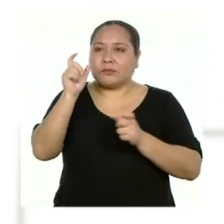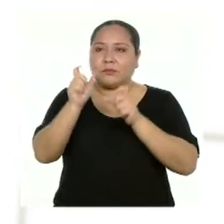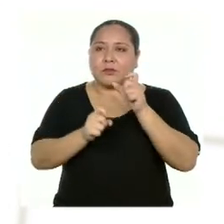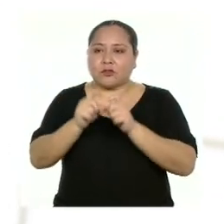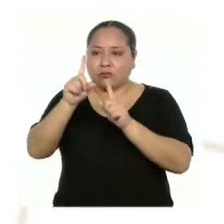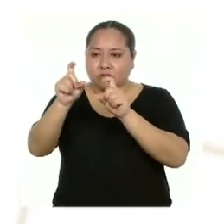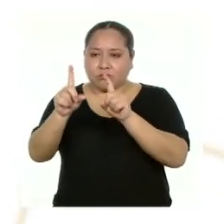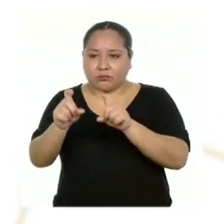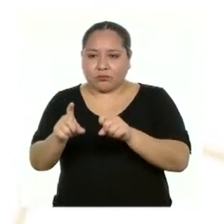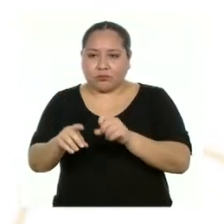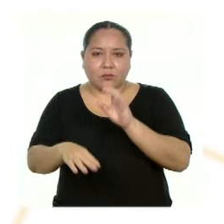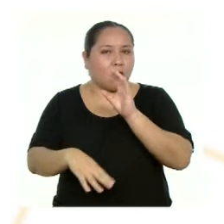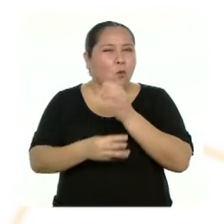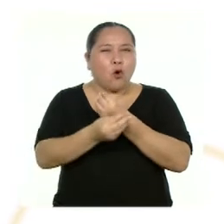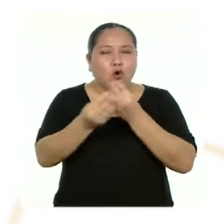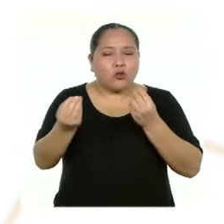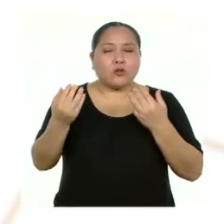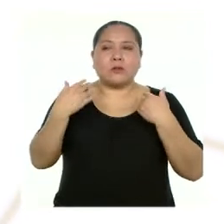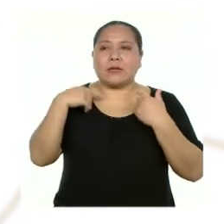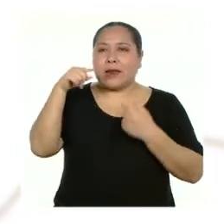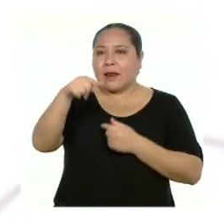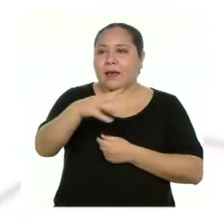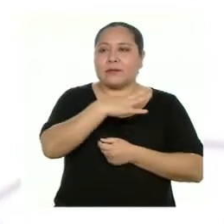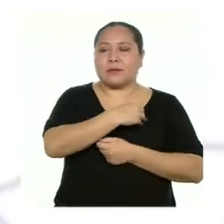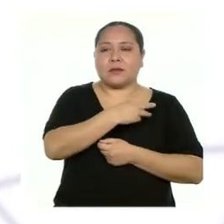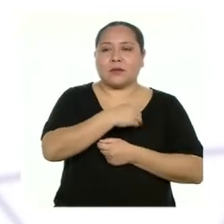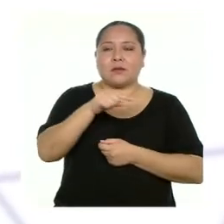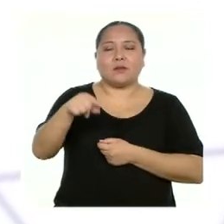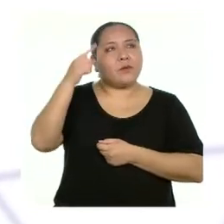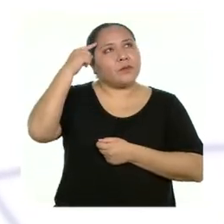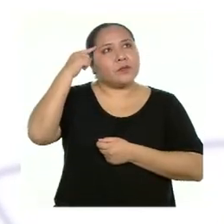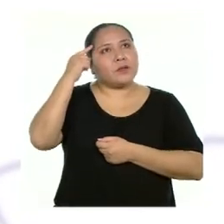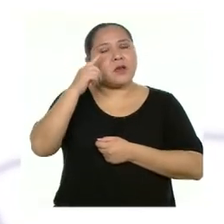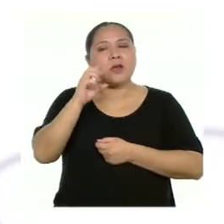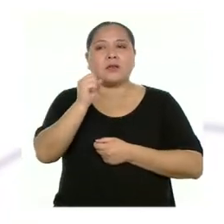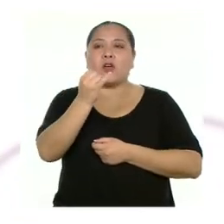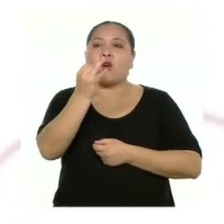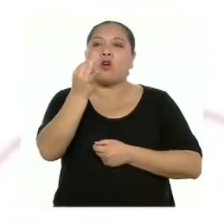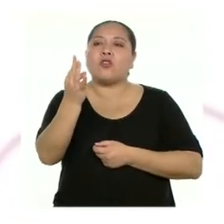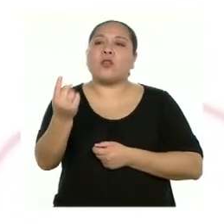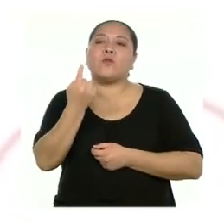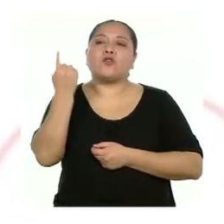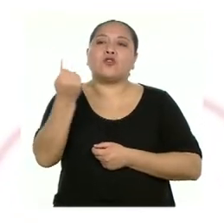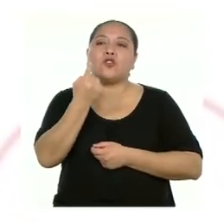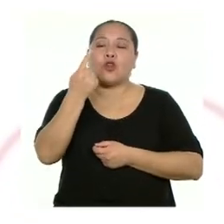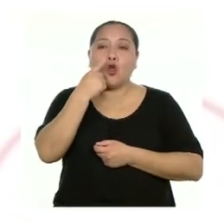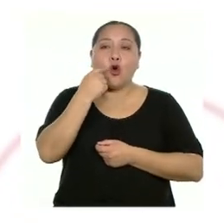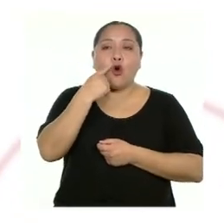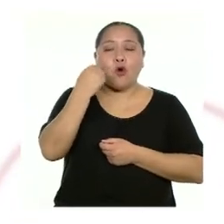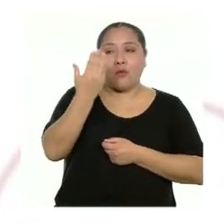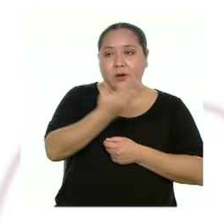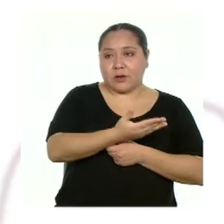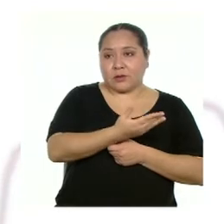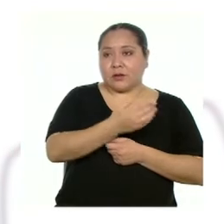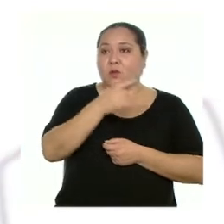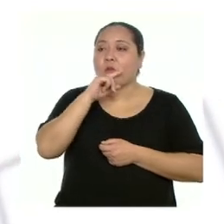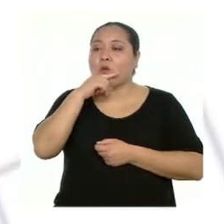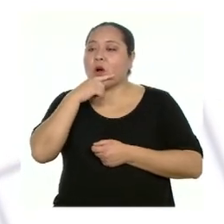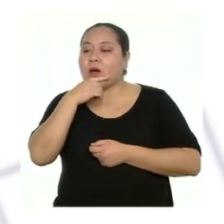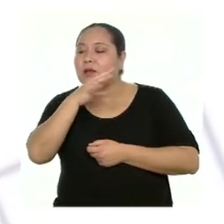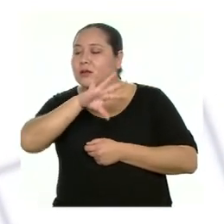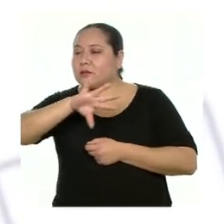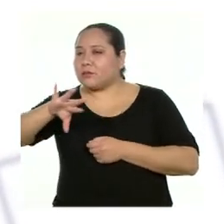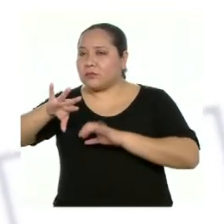encuestados tenía esa edad. Y creo que eso ocurre si contamos solo a las personas de género masculino y femenino por